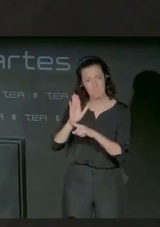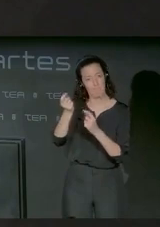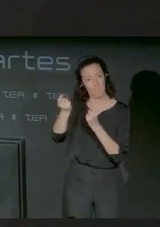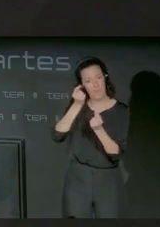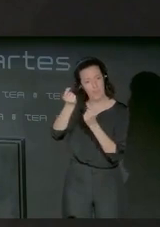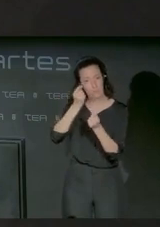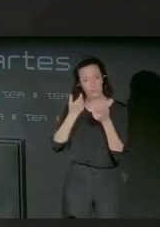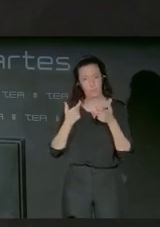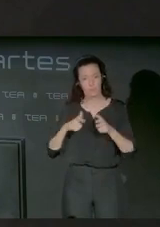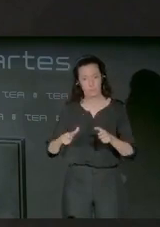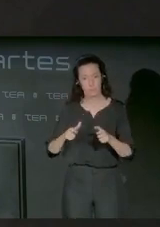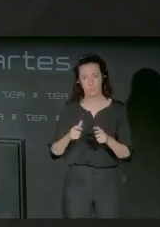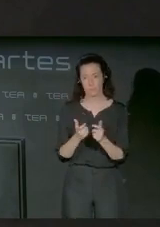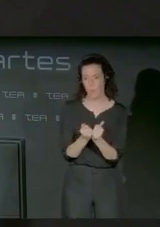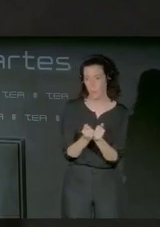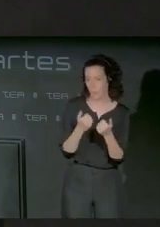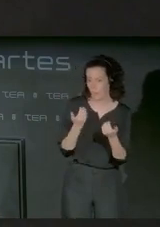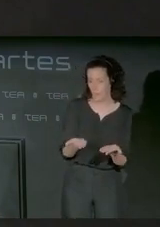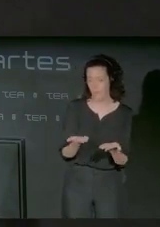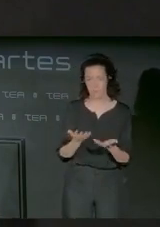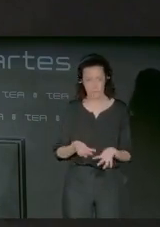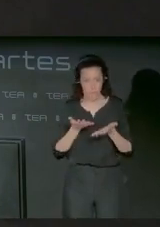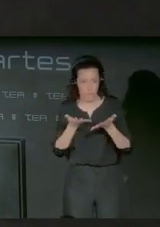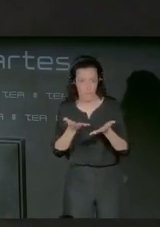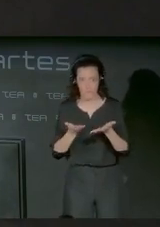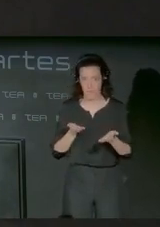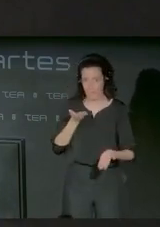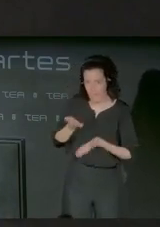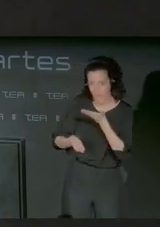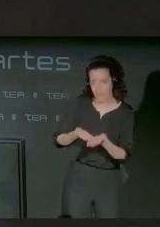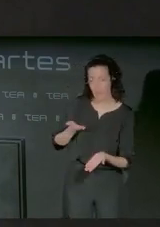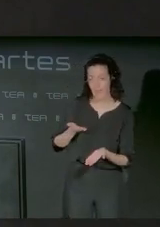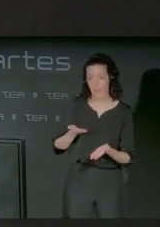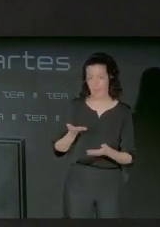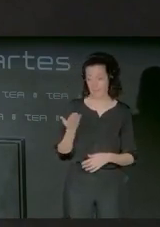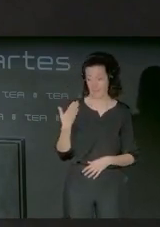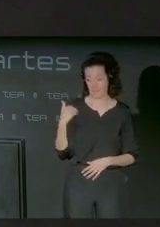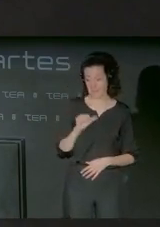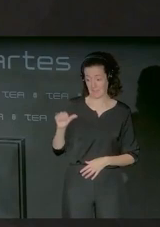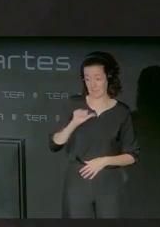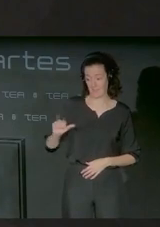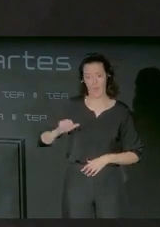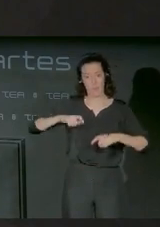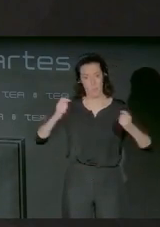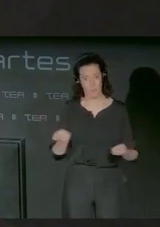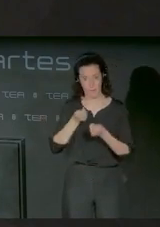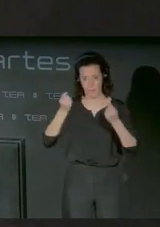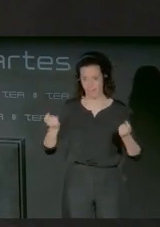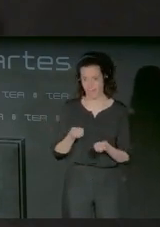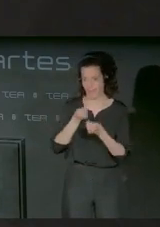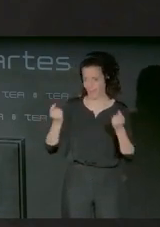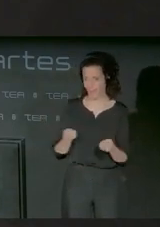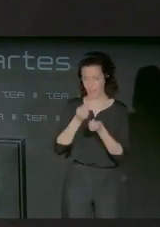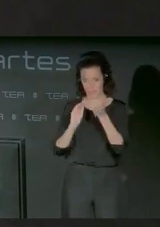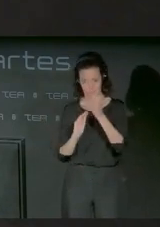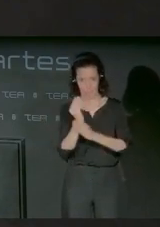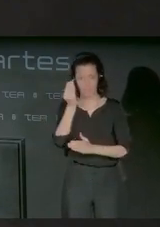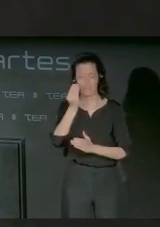del videojuego, con su oferta y con su demanda, a través del Media Outlook que se publicó en las últimas semanas, para luego, a